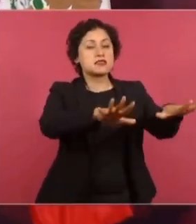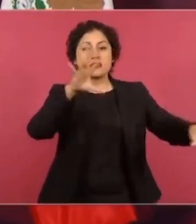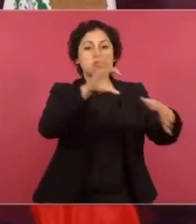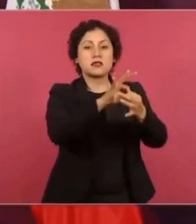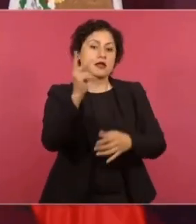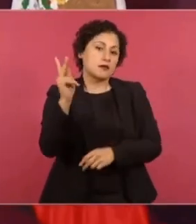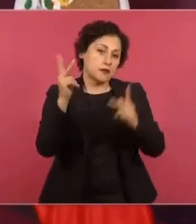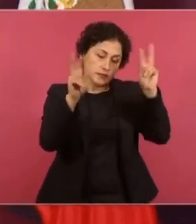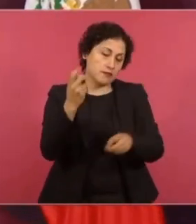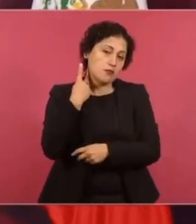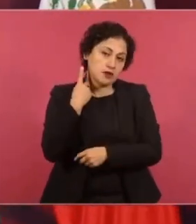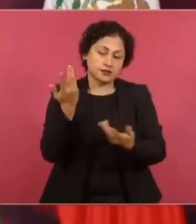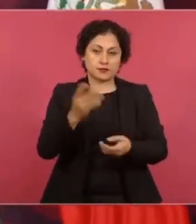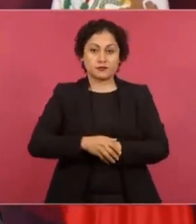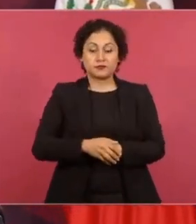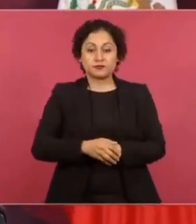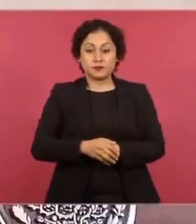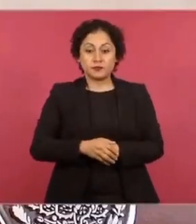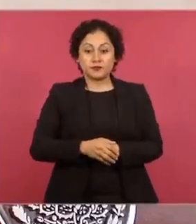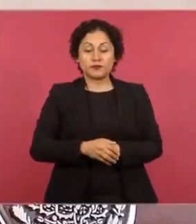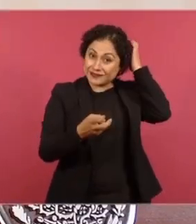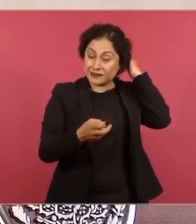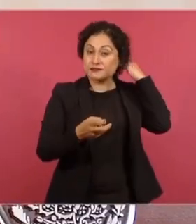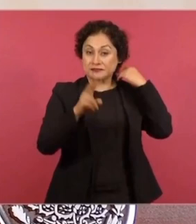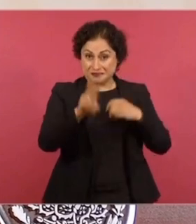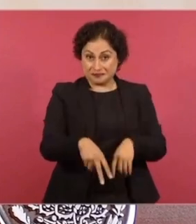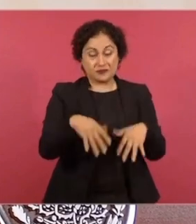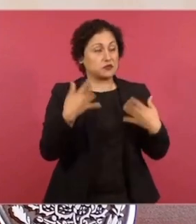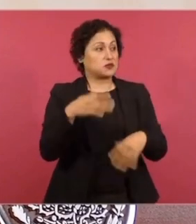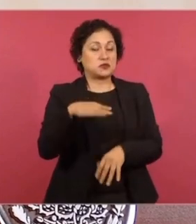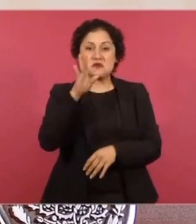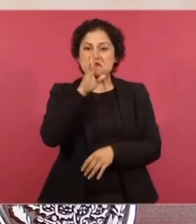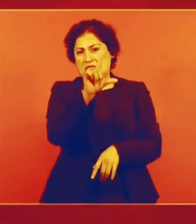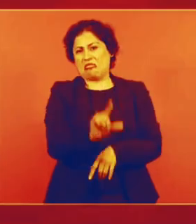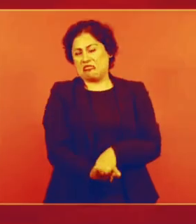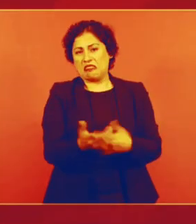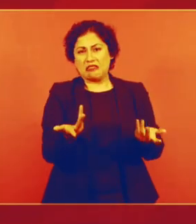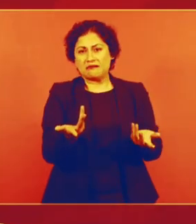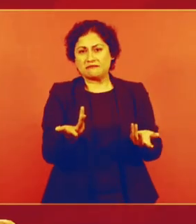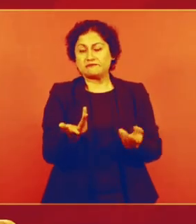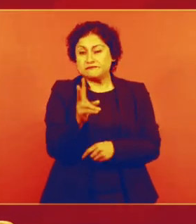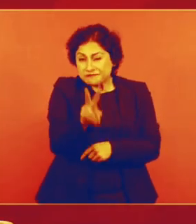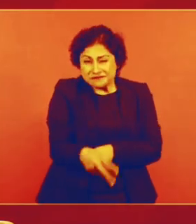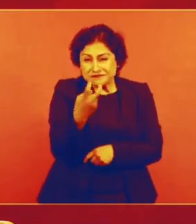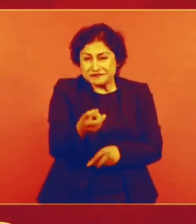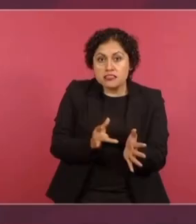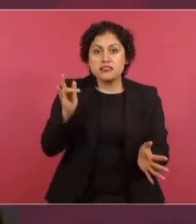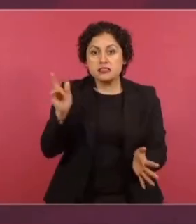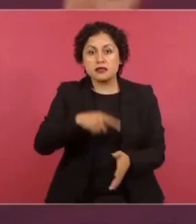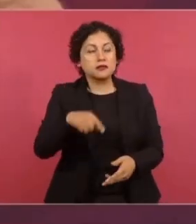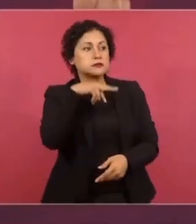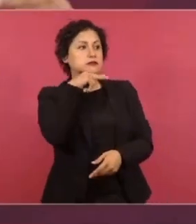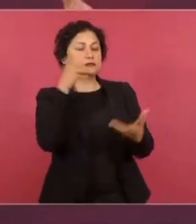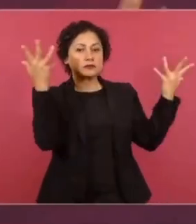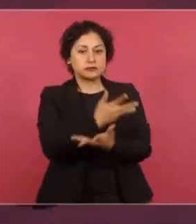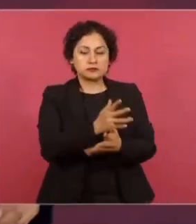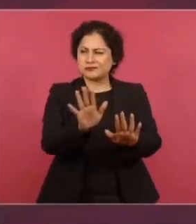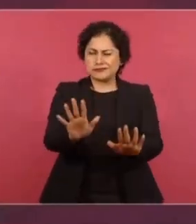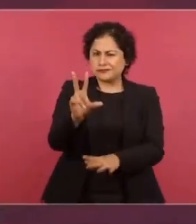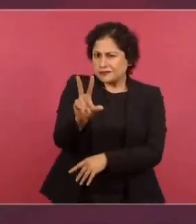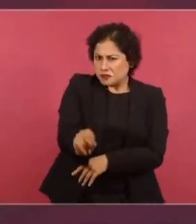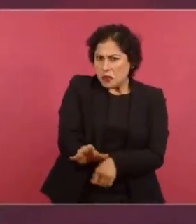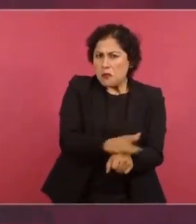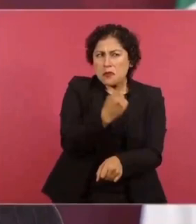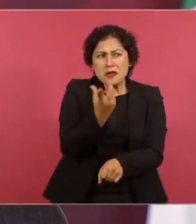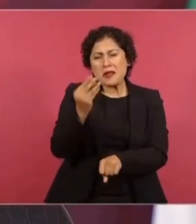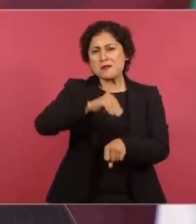Es una propaganda vil y corriente. No hay que tomarlos en serio. Es pura